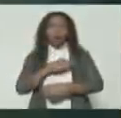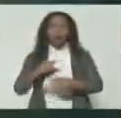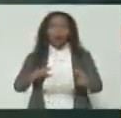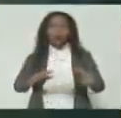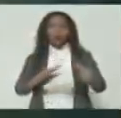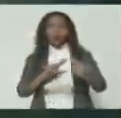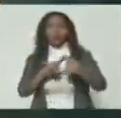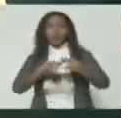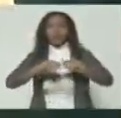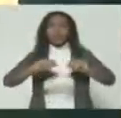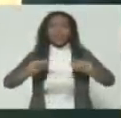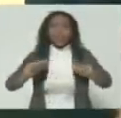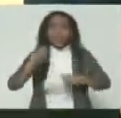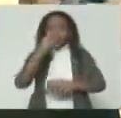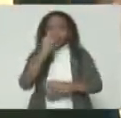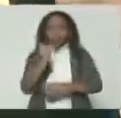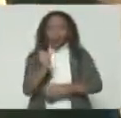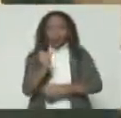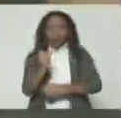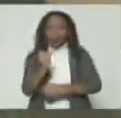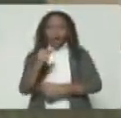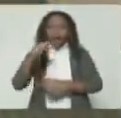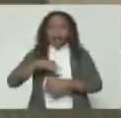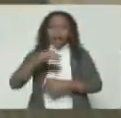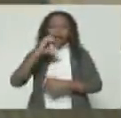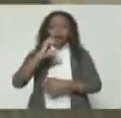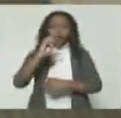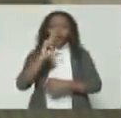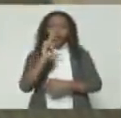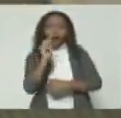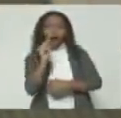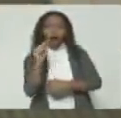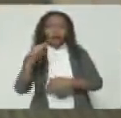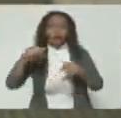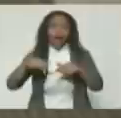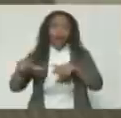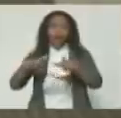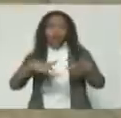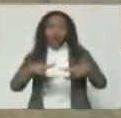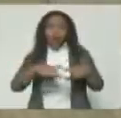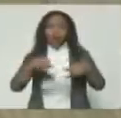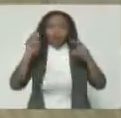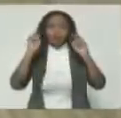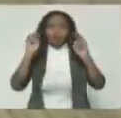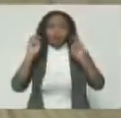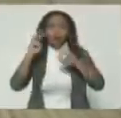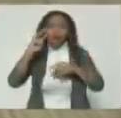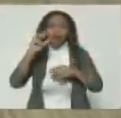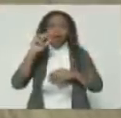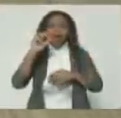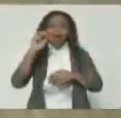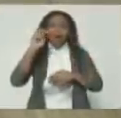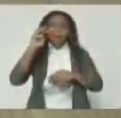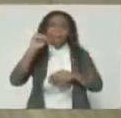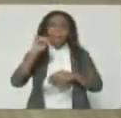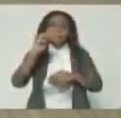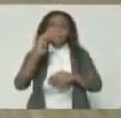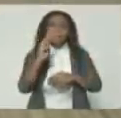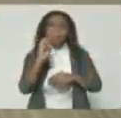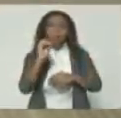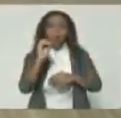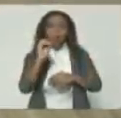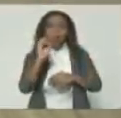en tierra de Zamora, en Cuba, en el sector La Morantera del estado